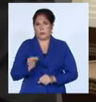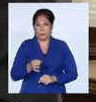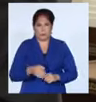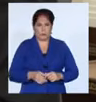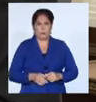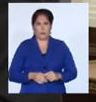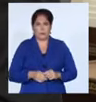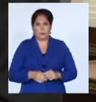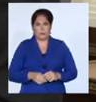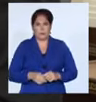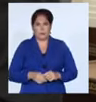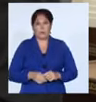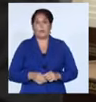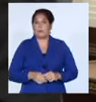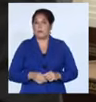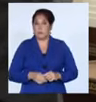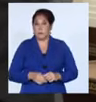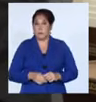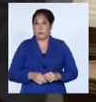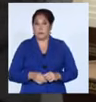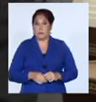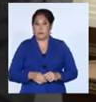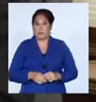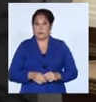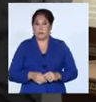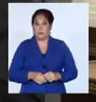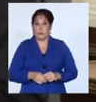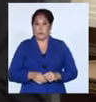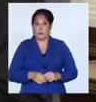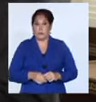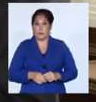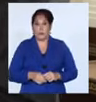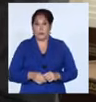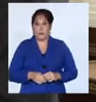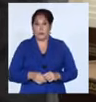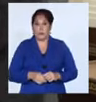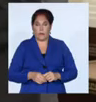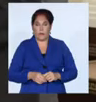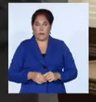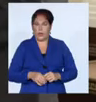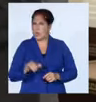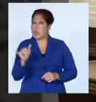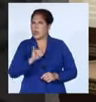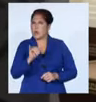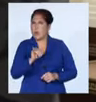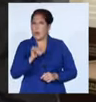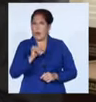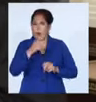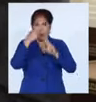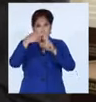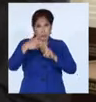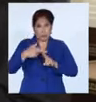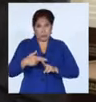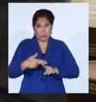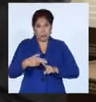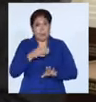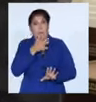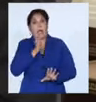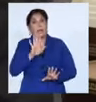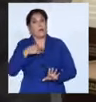de los 77, y a seguir denunciando el bloqueo y la inclusión de Cuba en la lista de países que